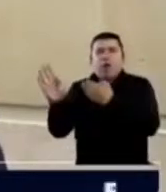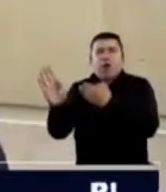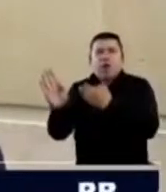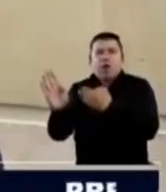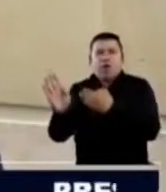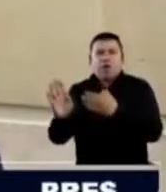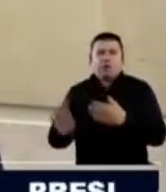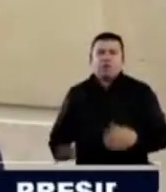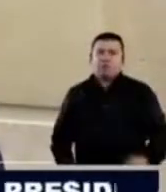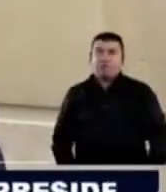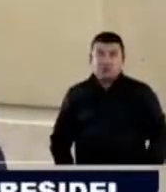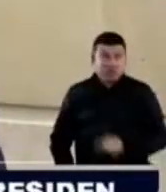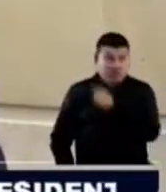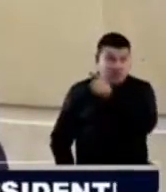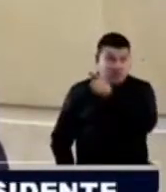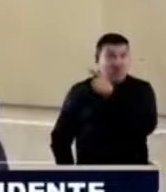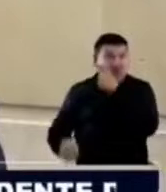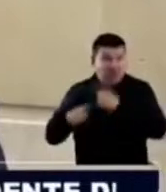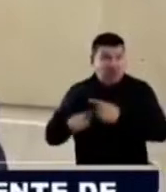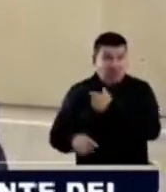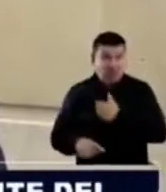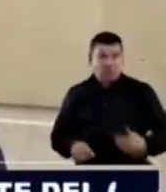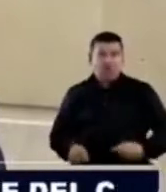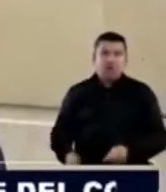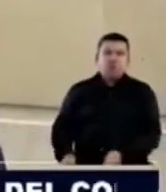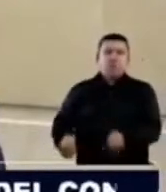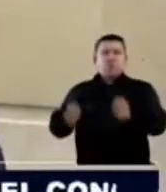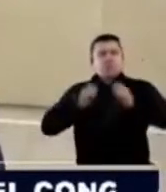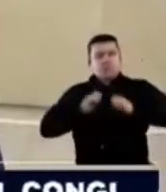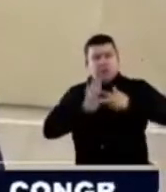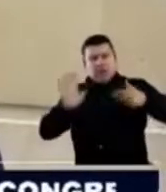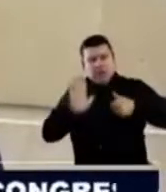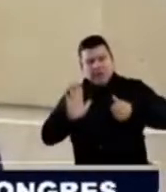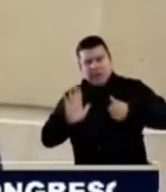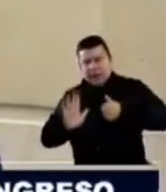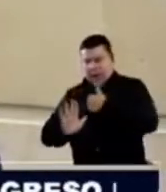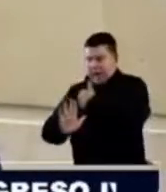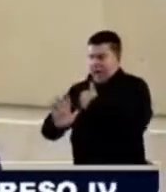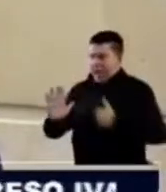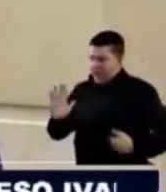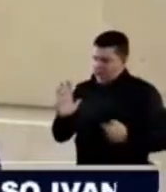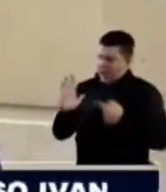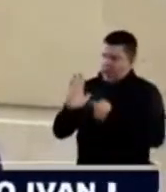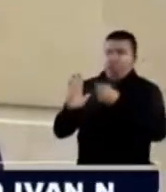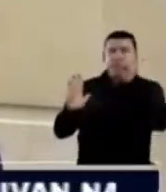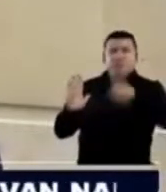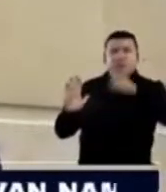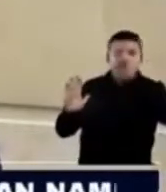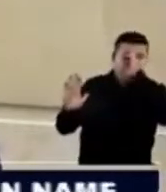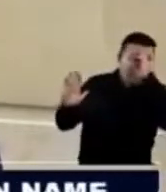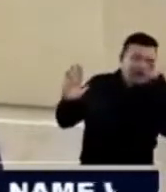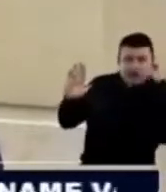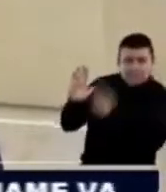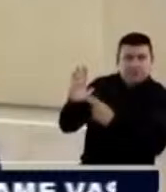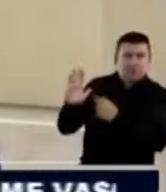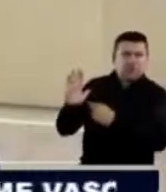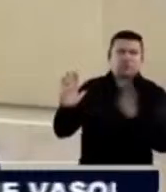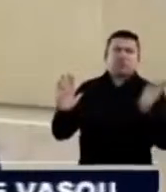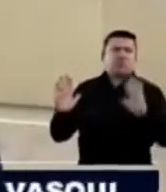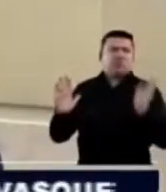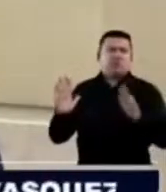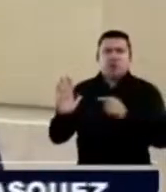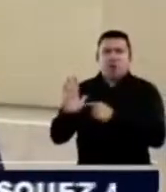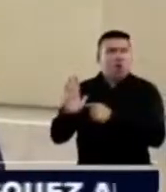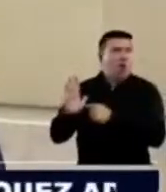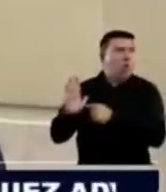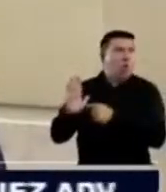importantes que se debatan y que sean los congresistas en el debate los que estén a bien considerar